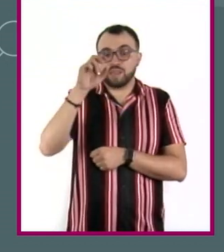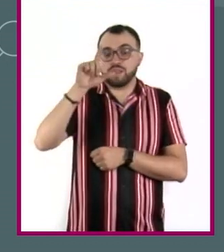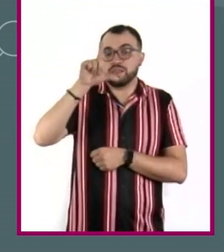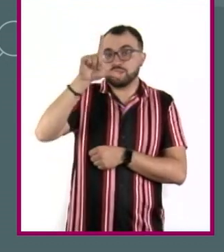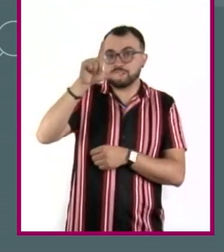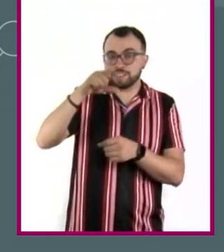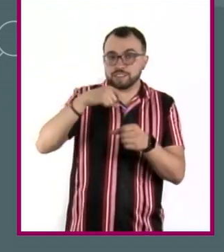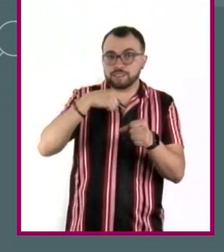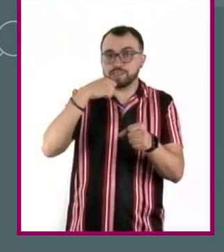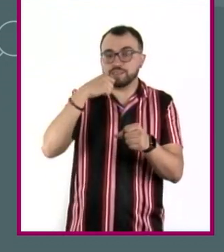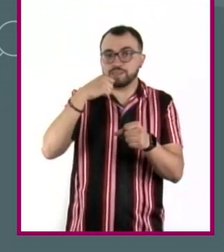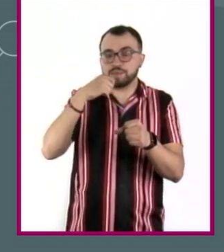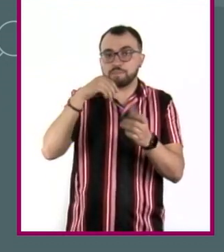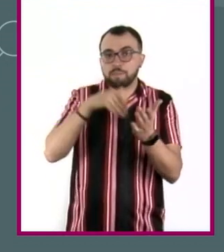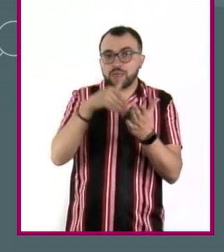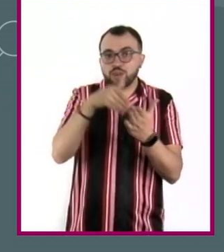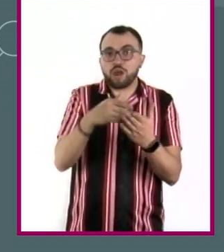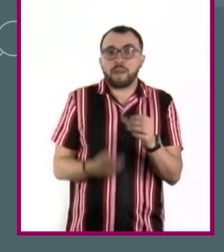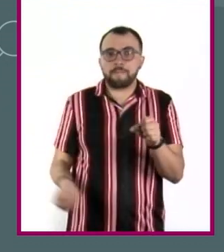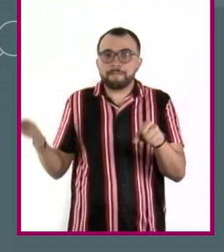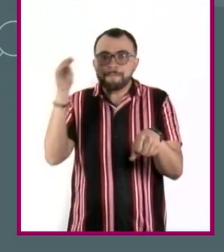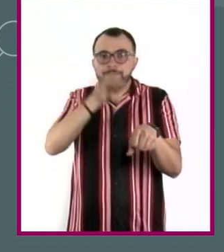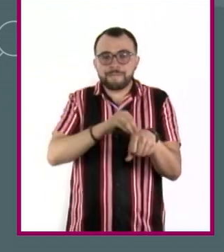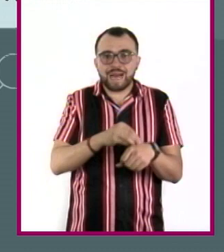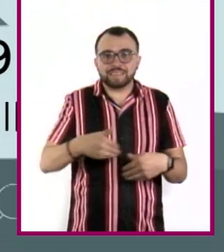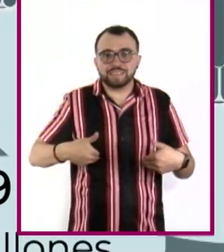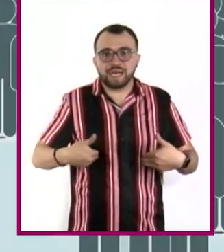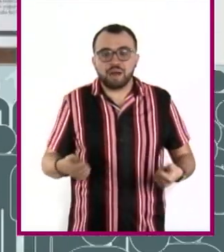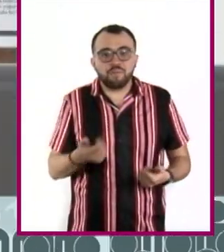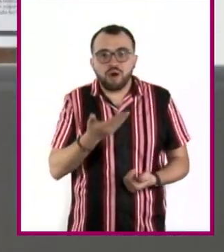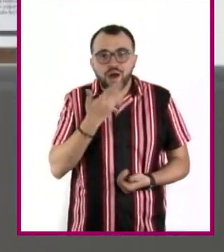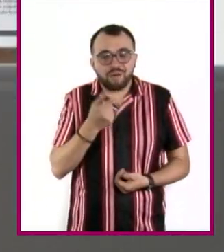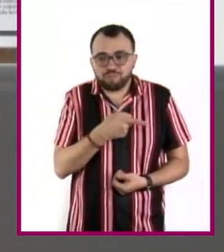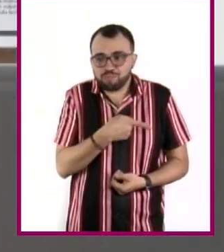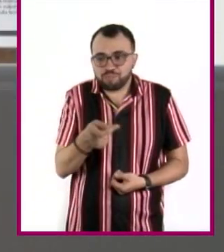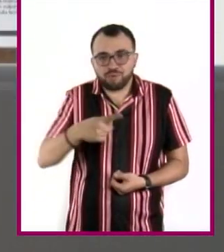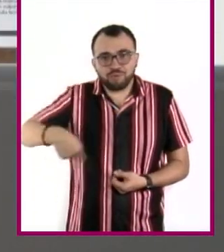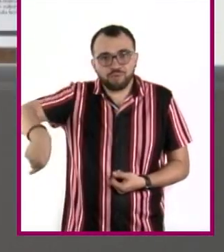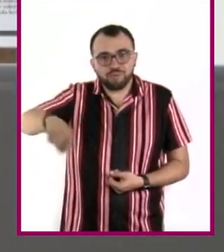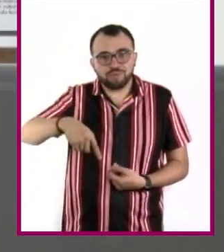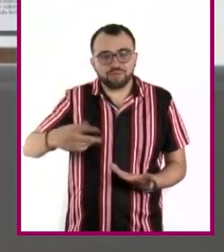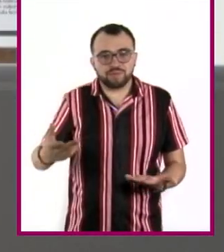seres humanos se sumaron a la lista de personas con hambre.